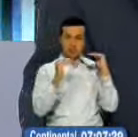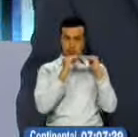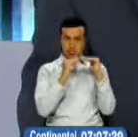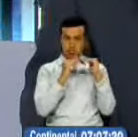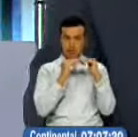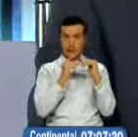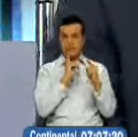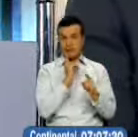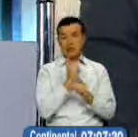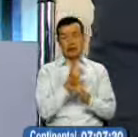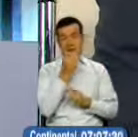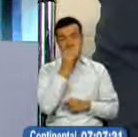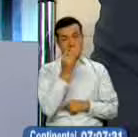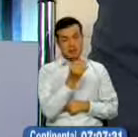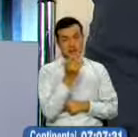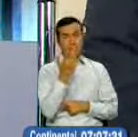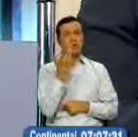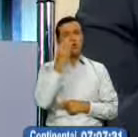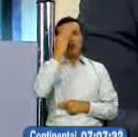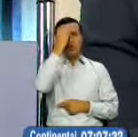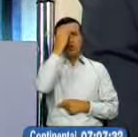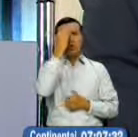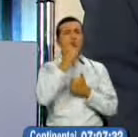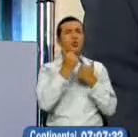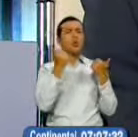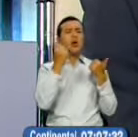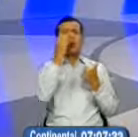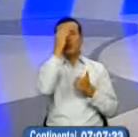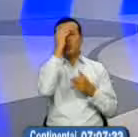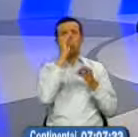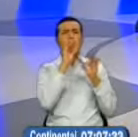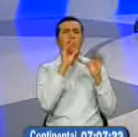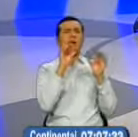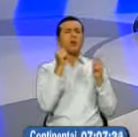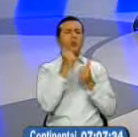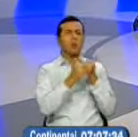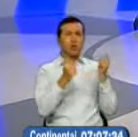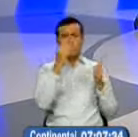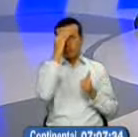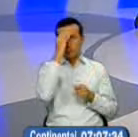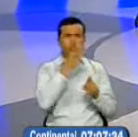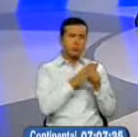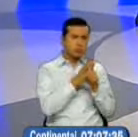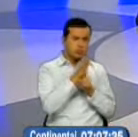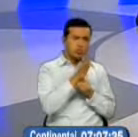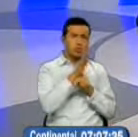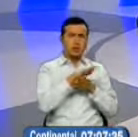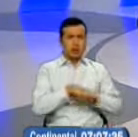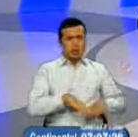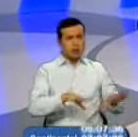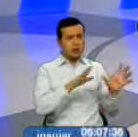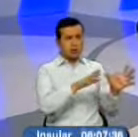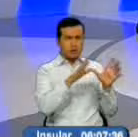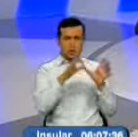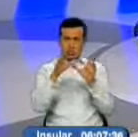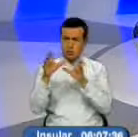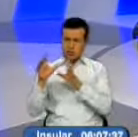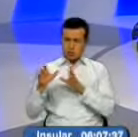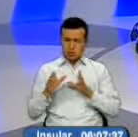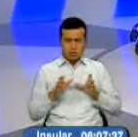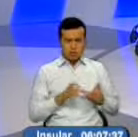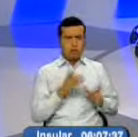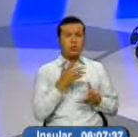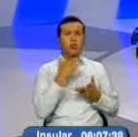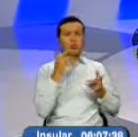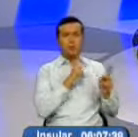por lo siguiente. ¿Qué tipo de educación? ¿Qué calidad de la educación? Educación especializada por territorios, por especialidades,